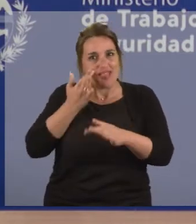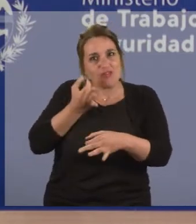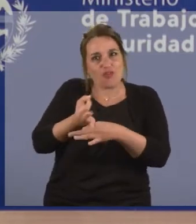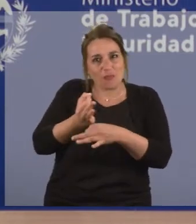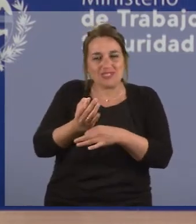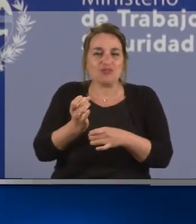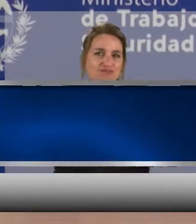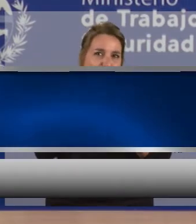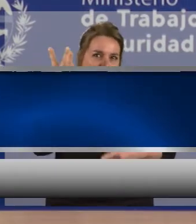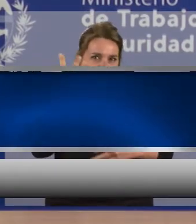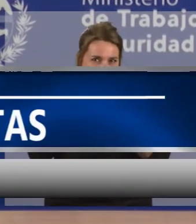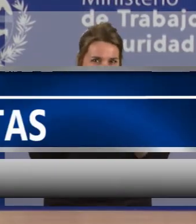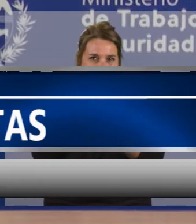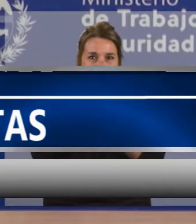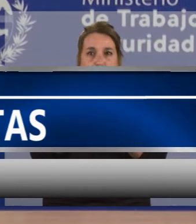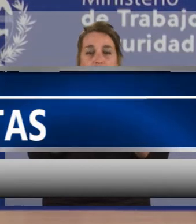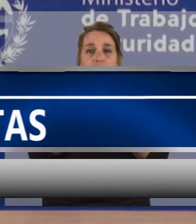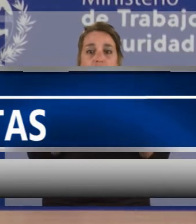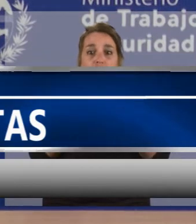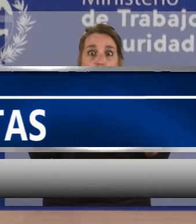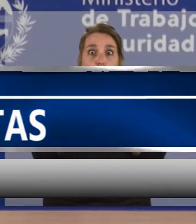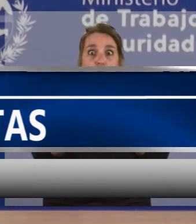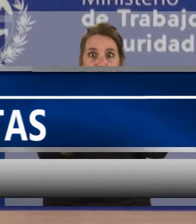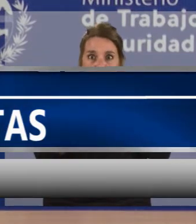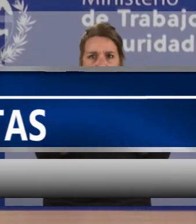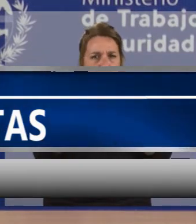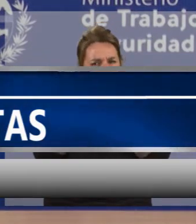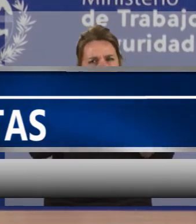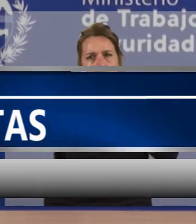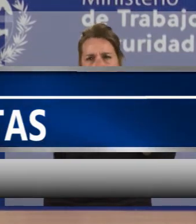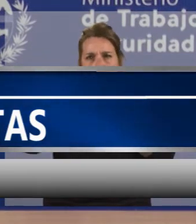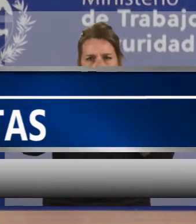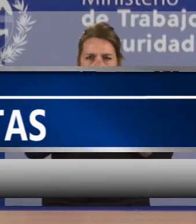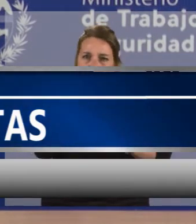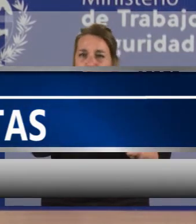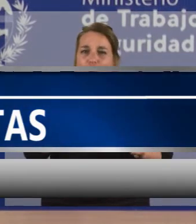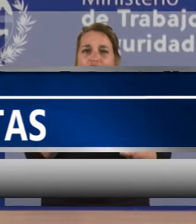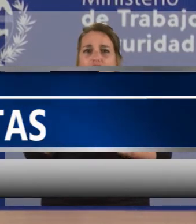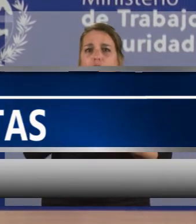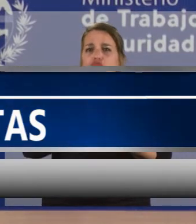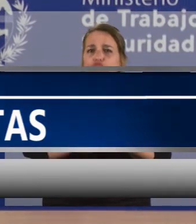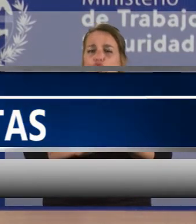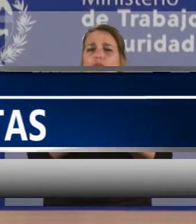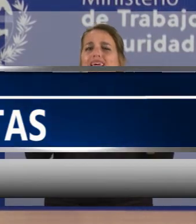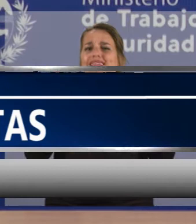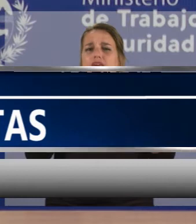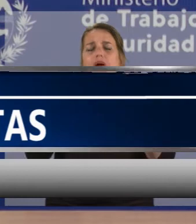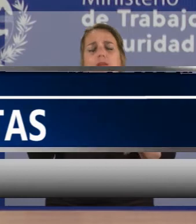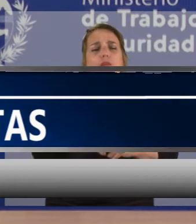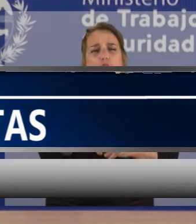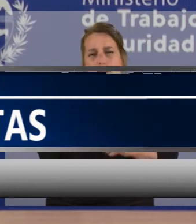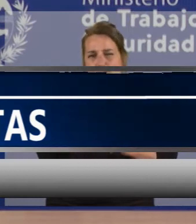de Empleo y Formación Profesional, hemos llegado a un acuerdo sobre la